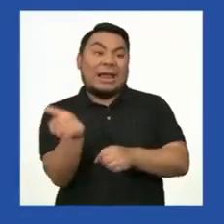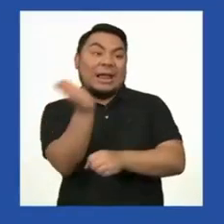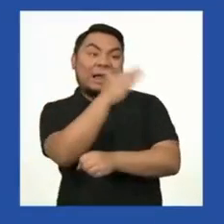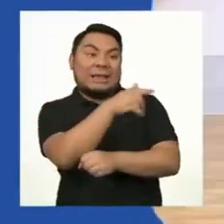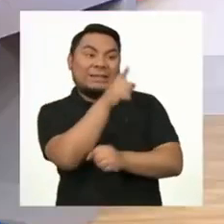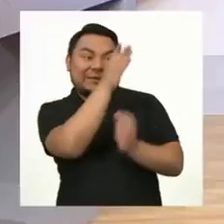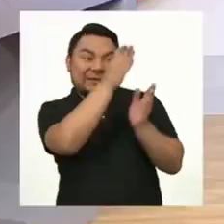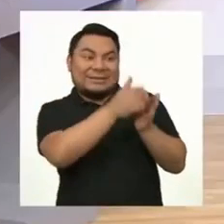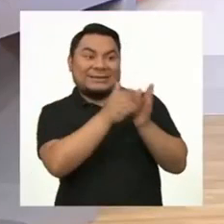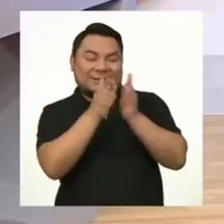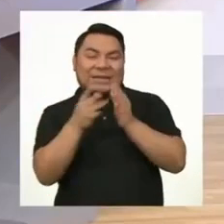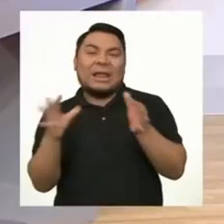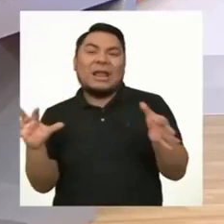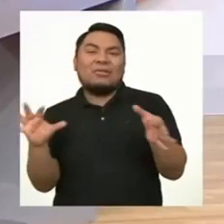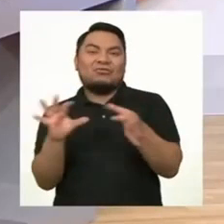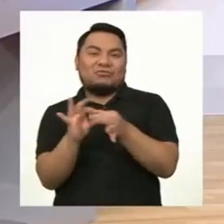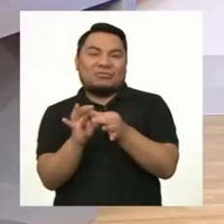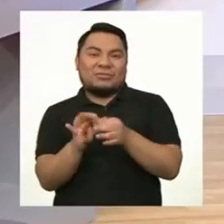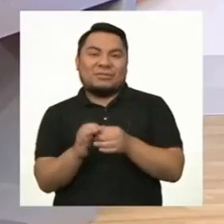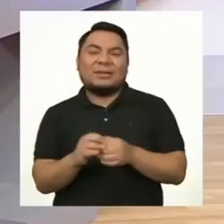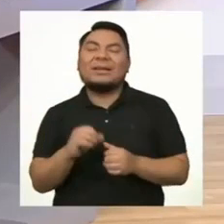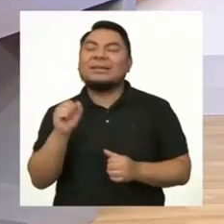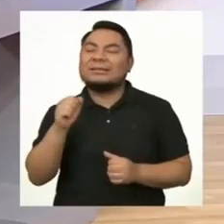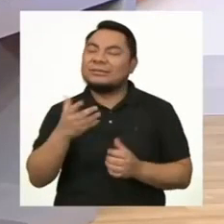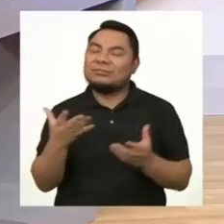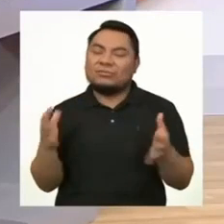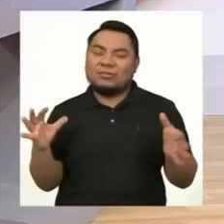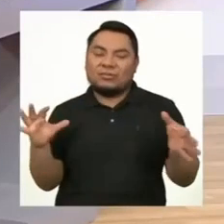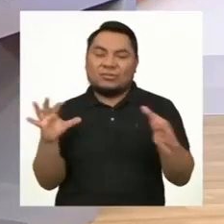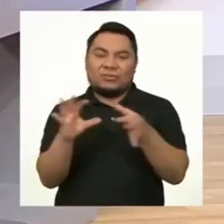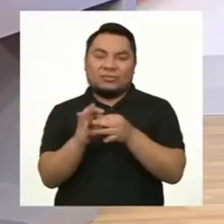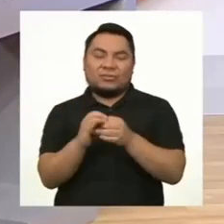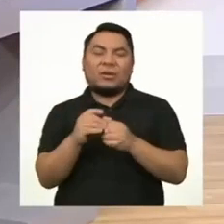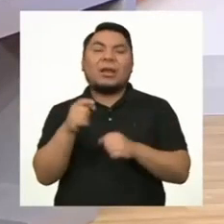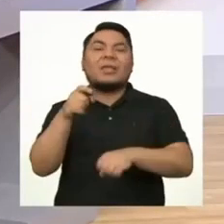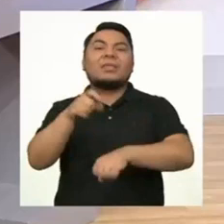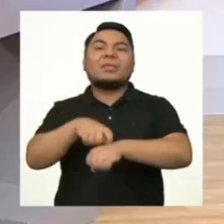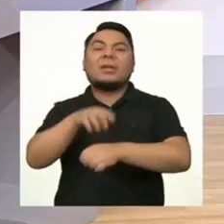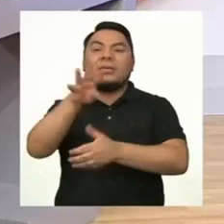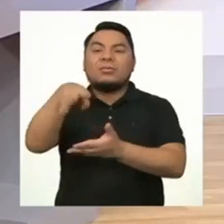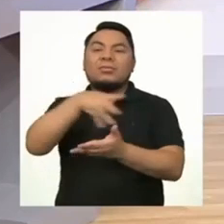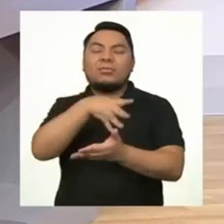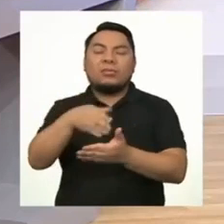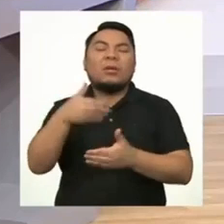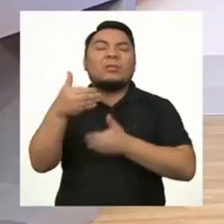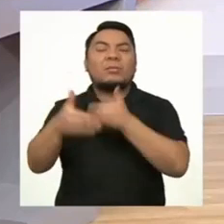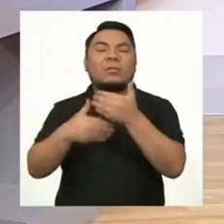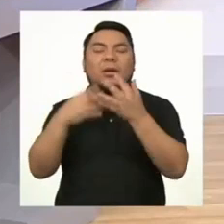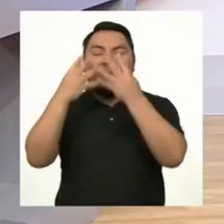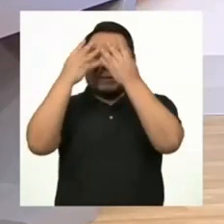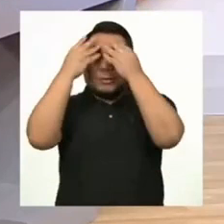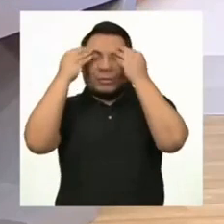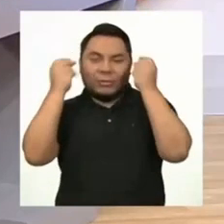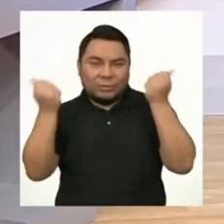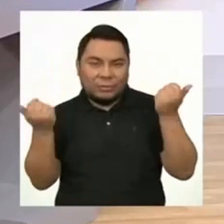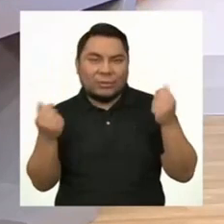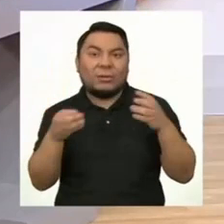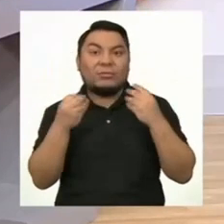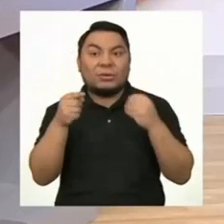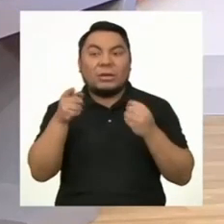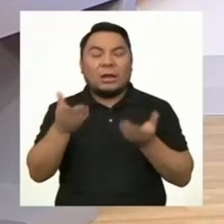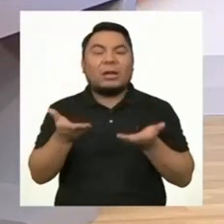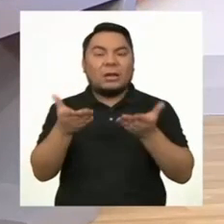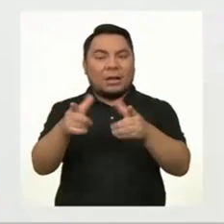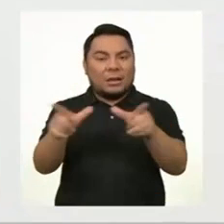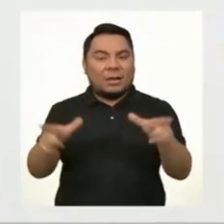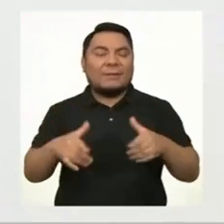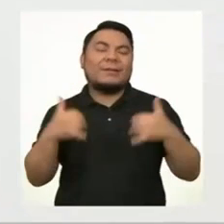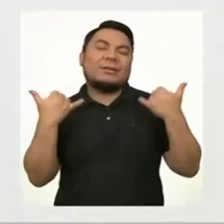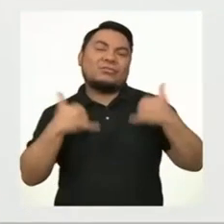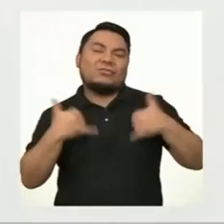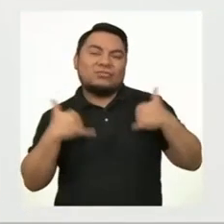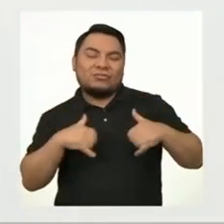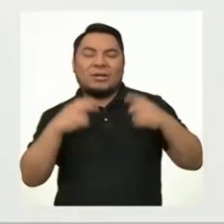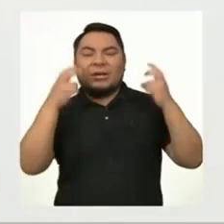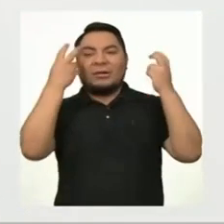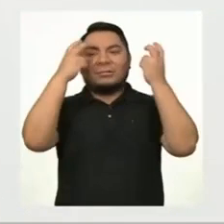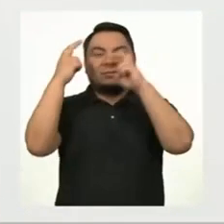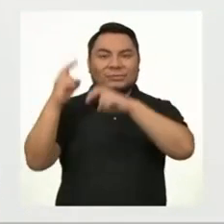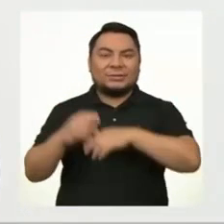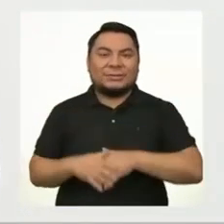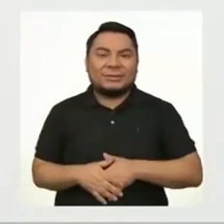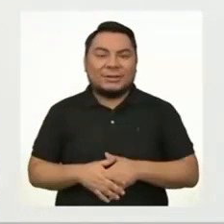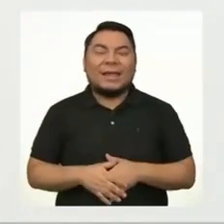anteriores. Está muy ligada a establecer rutinas, porque se supone que en ellas también se debe dejar espacio a la diversión. ¿Y creen